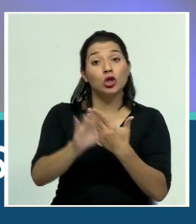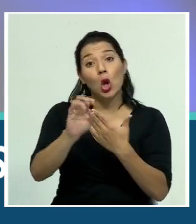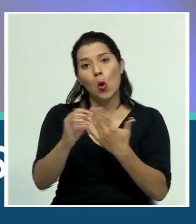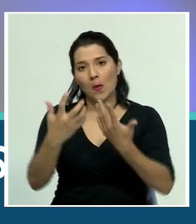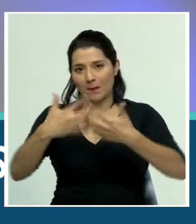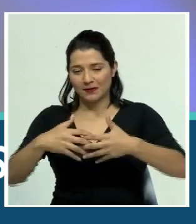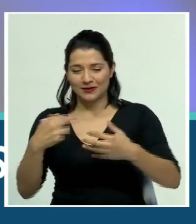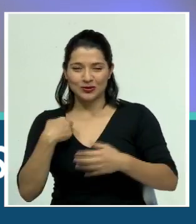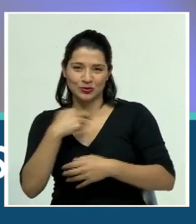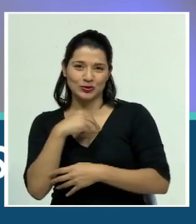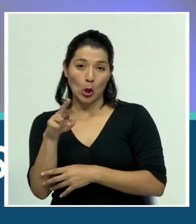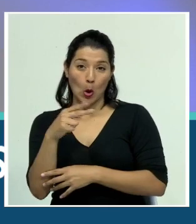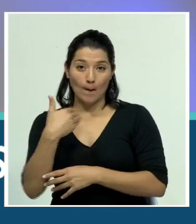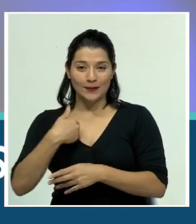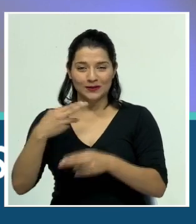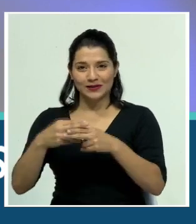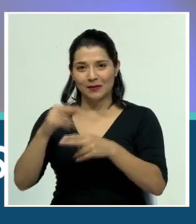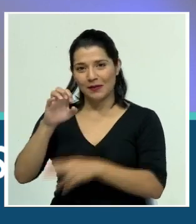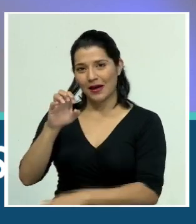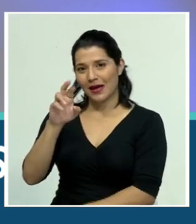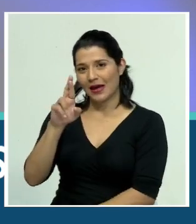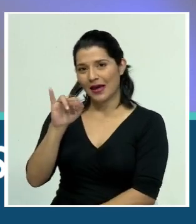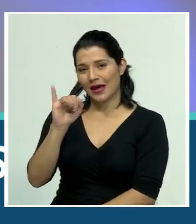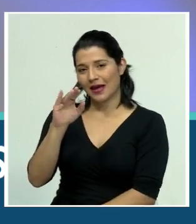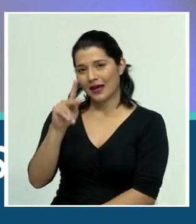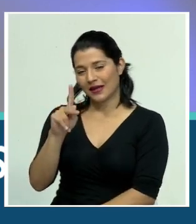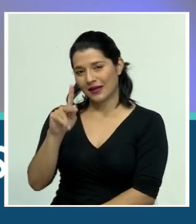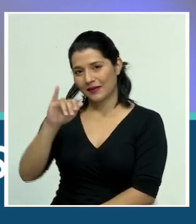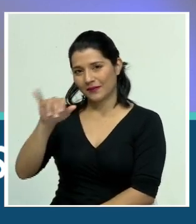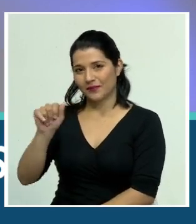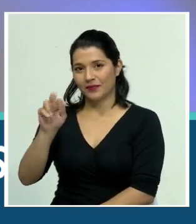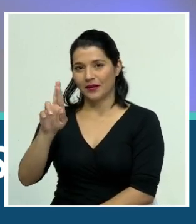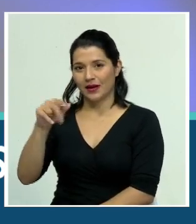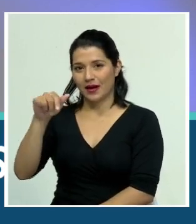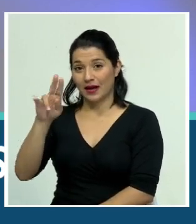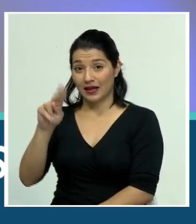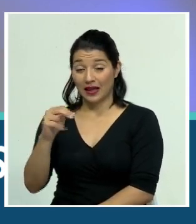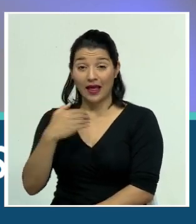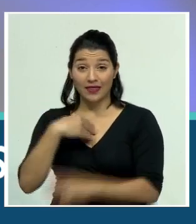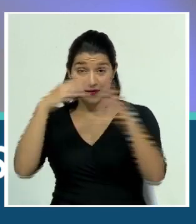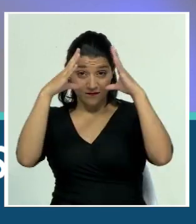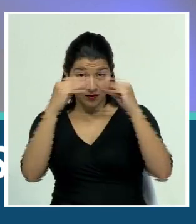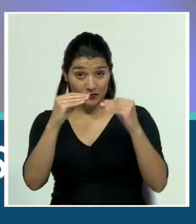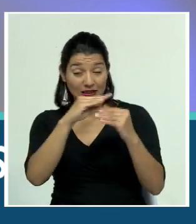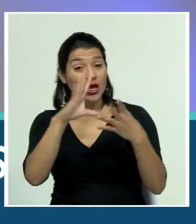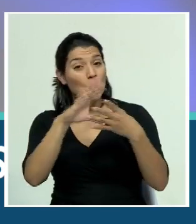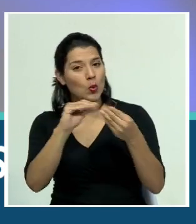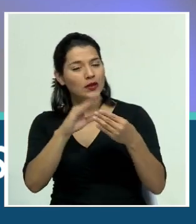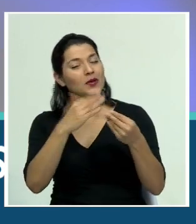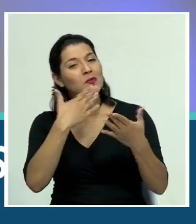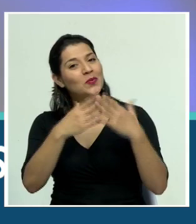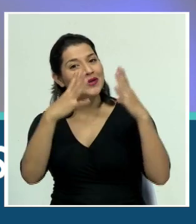compañero Eric Jarquín tiene el detalle de la información y nos cuenta de qué se trata. Adelante, Eric. Muy buenas noches.